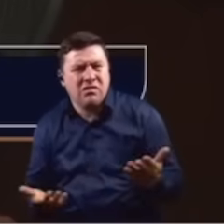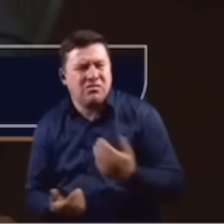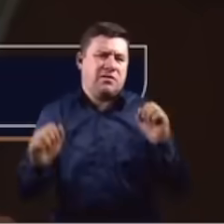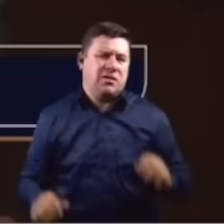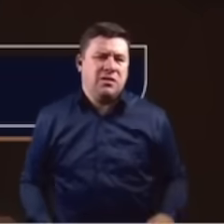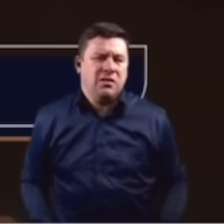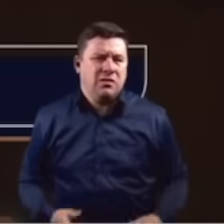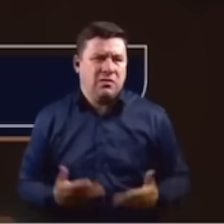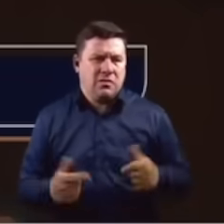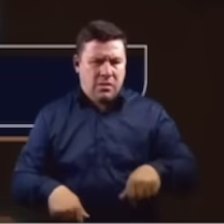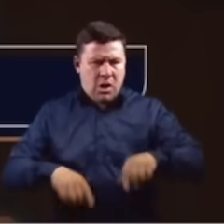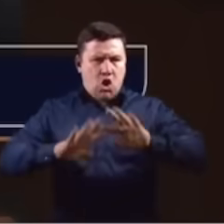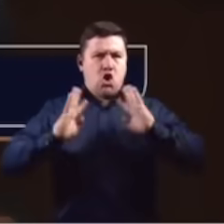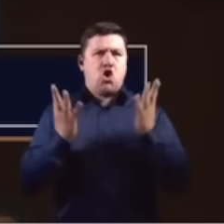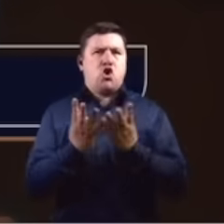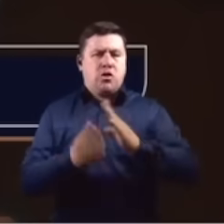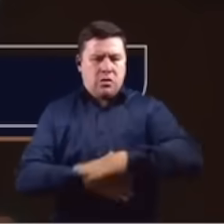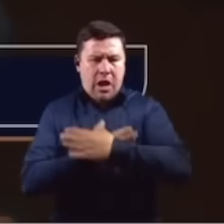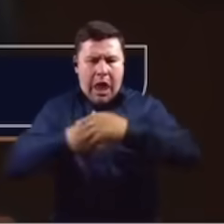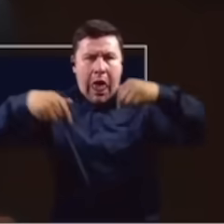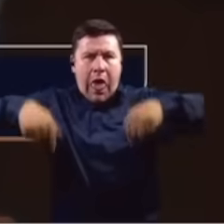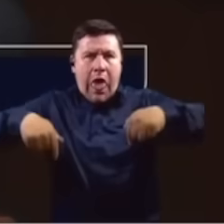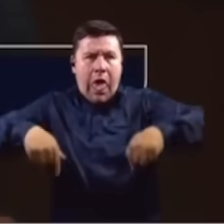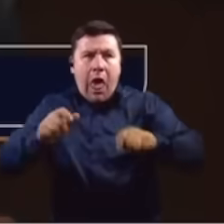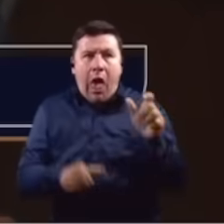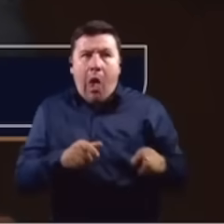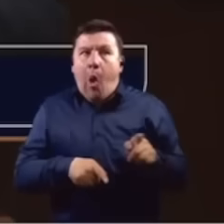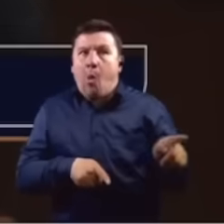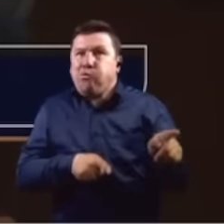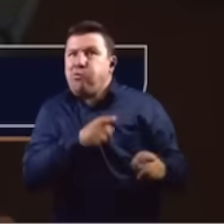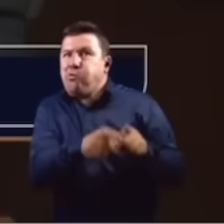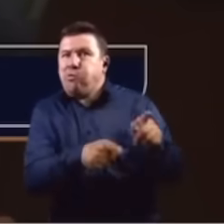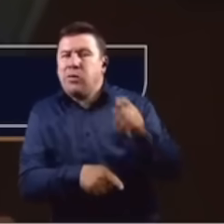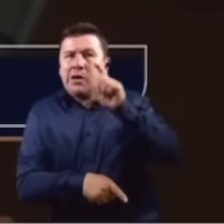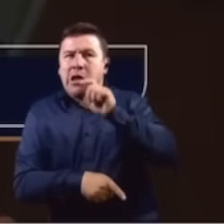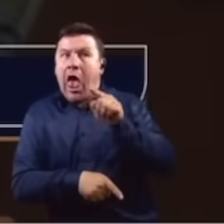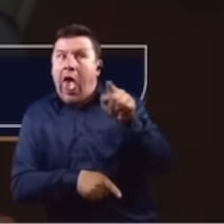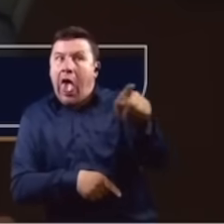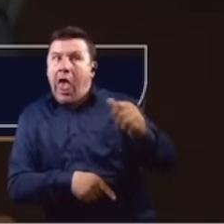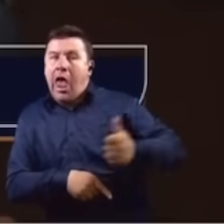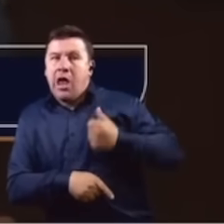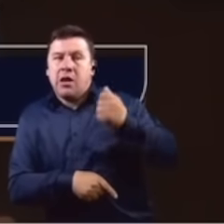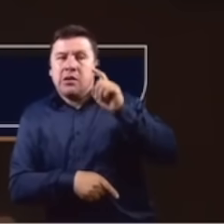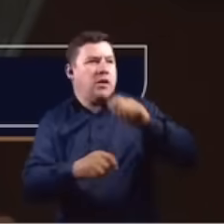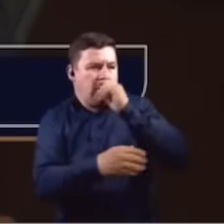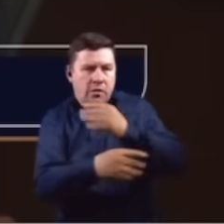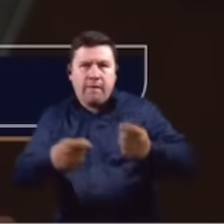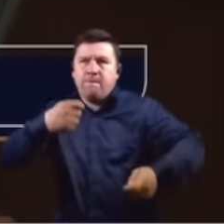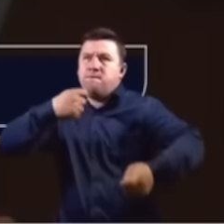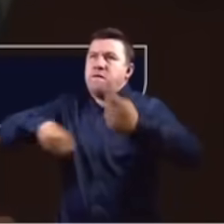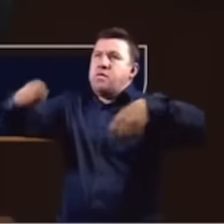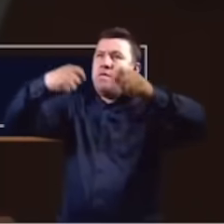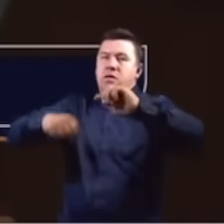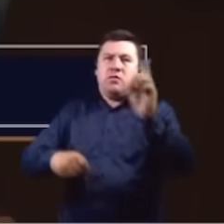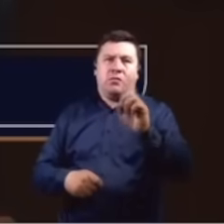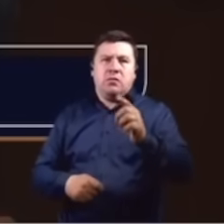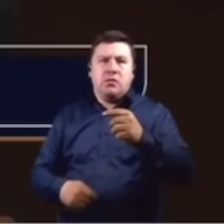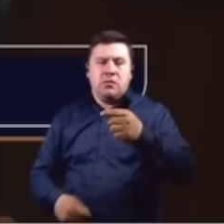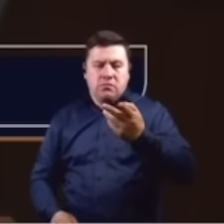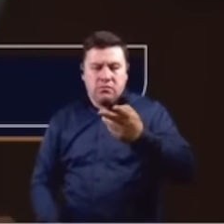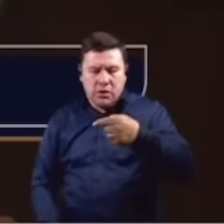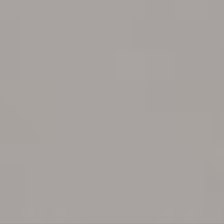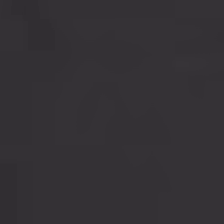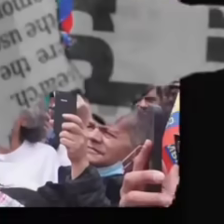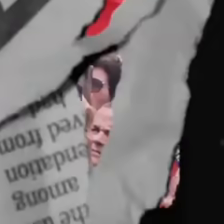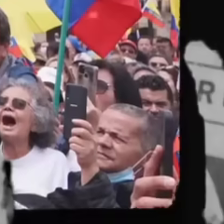¿Cómo es posible que en el Congreso de la República haya personas acusadas de explotación, abuso sexual de niños? Los niños de Dios no están